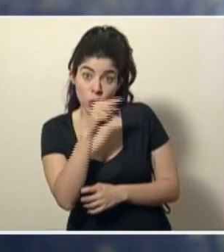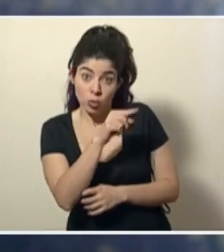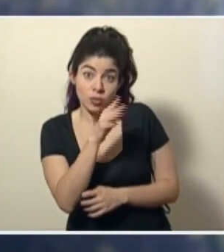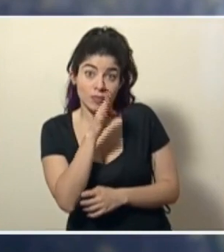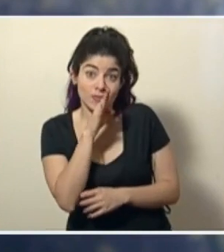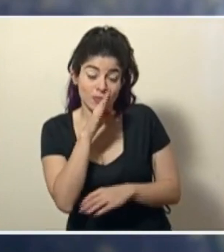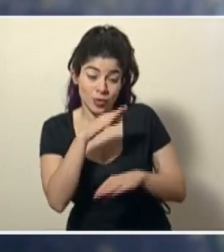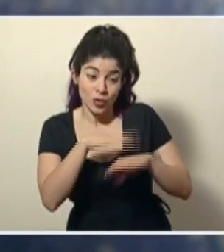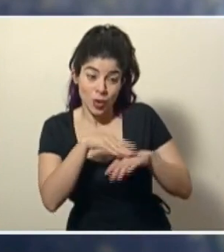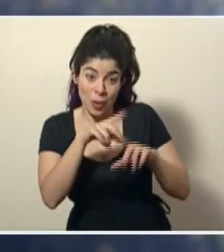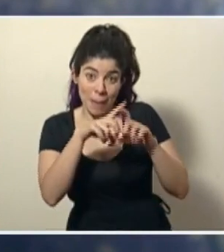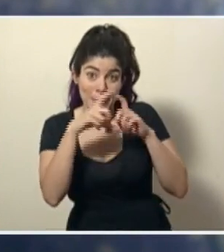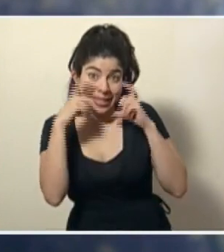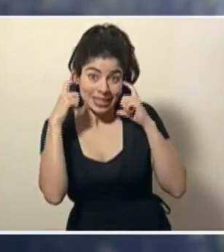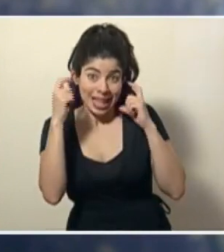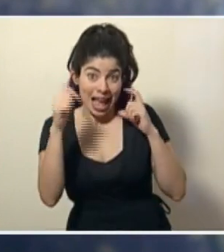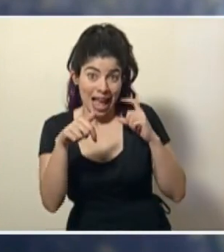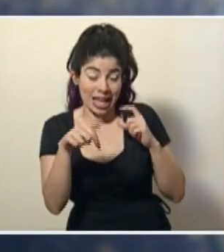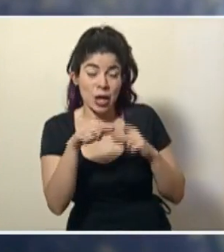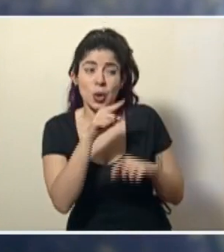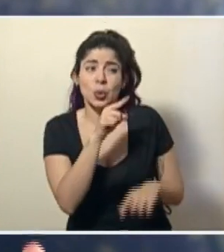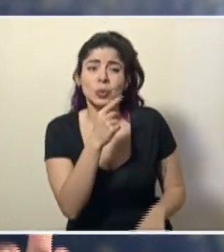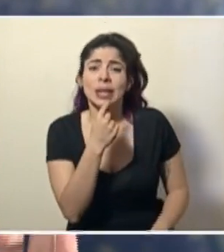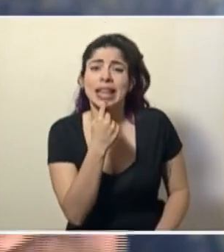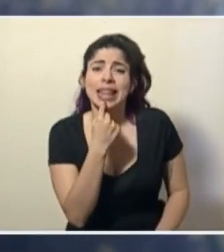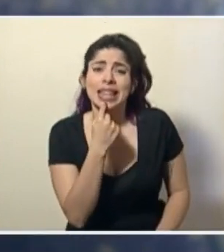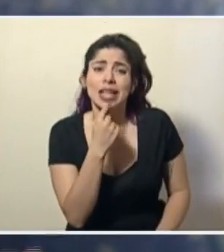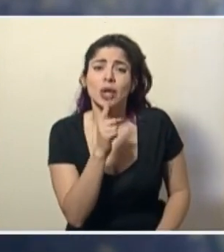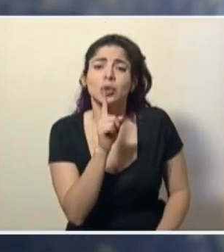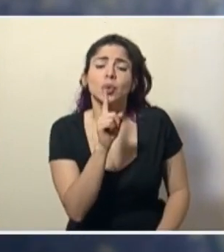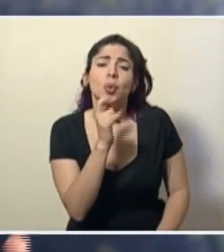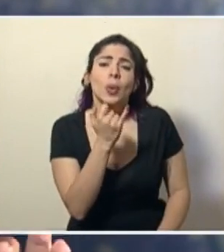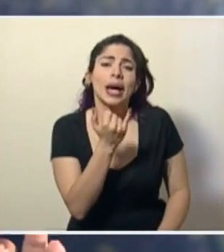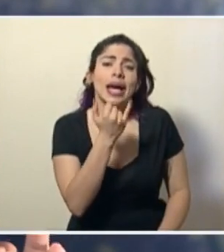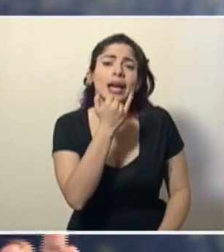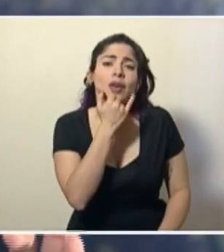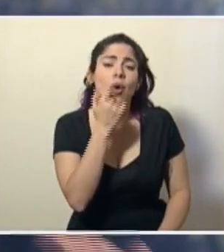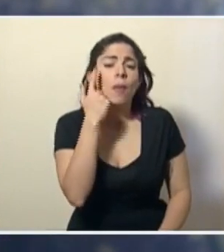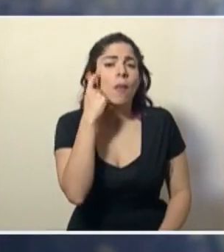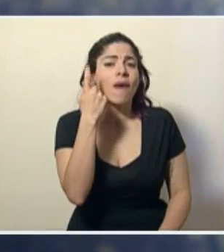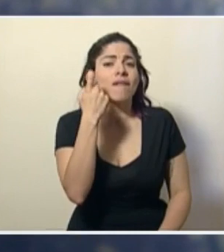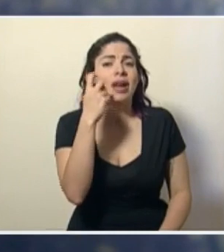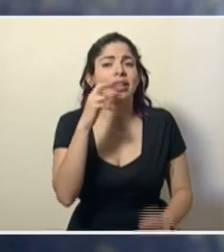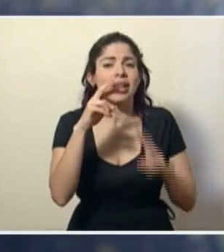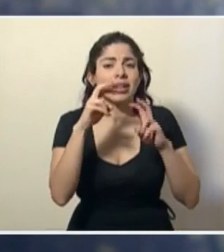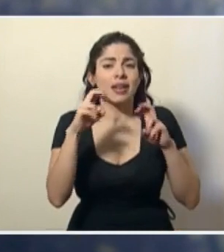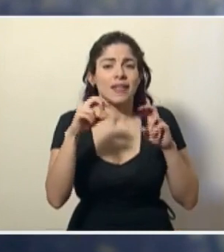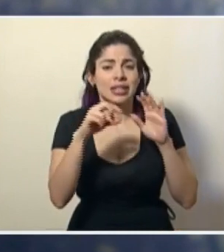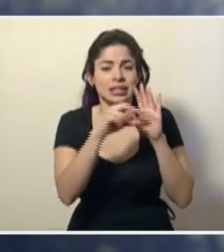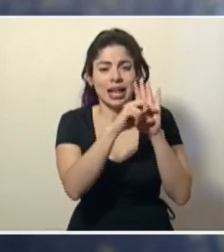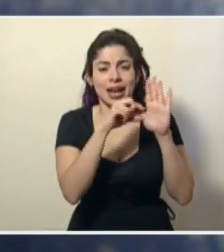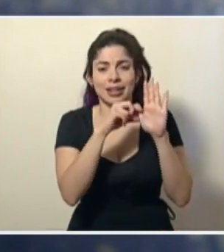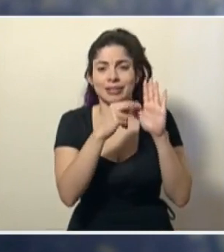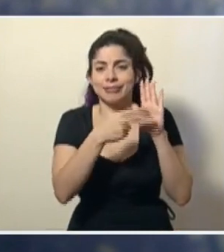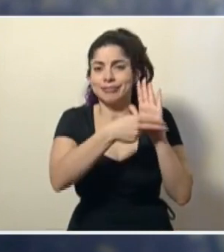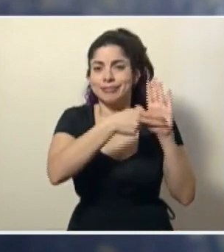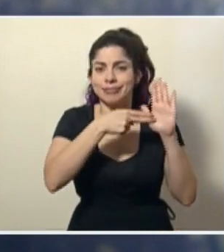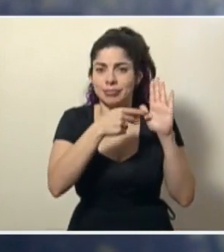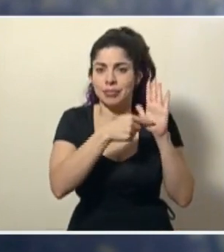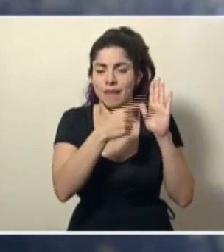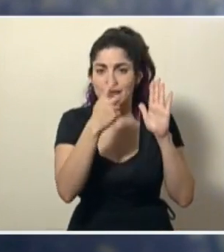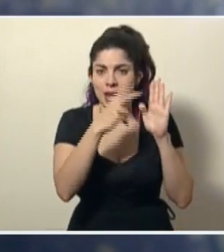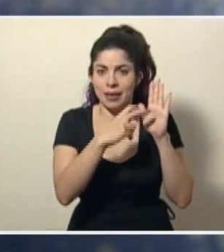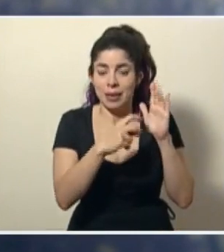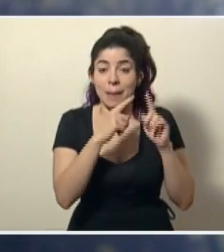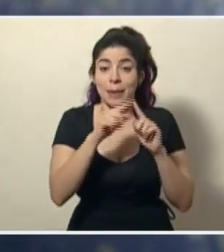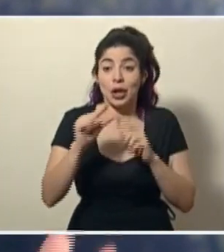a esas mascarillas acá, dijo que era un error al no revisar el etiquetado, y el gerente de